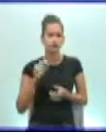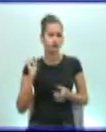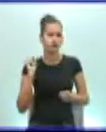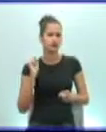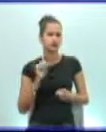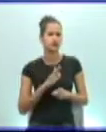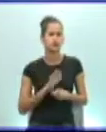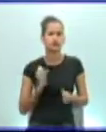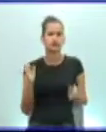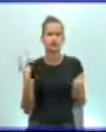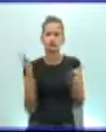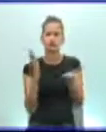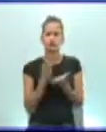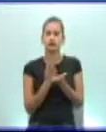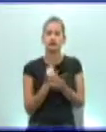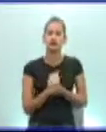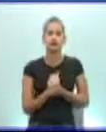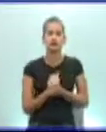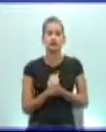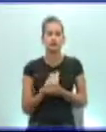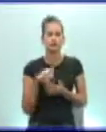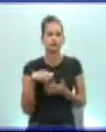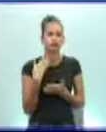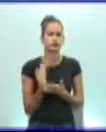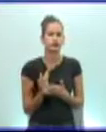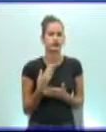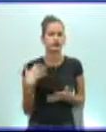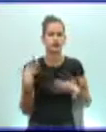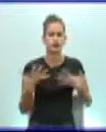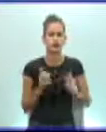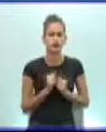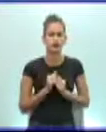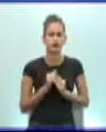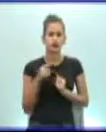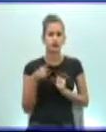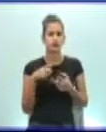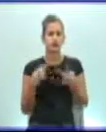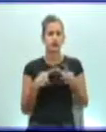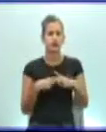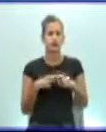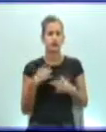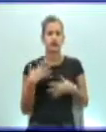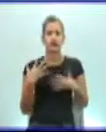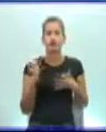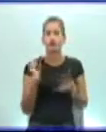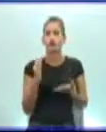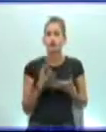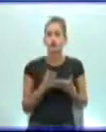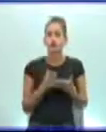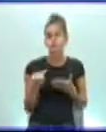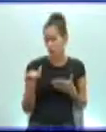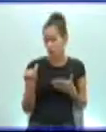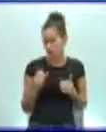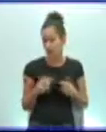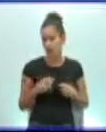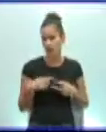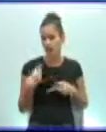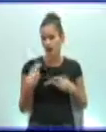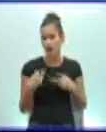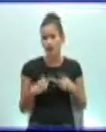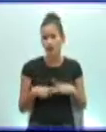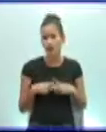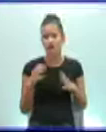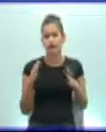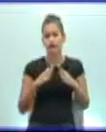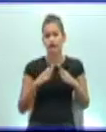clase. Vamos a proponer ejercicios para resolver en clases y también para realizar en casa. Vamos a